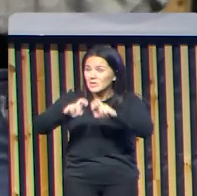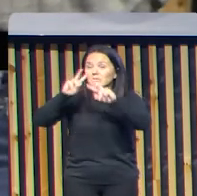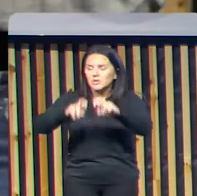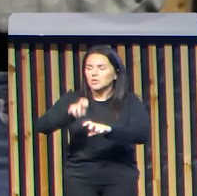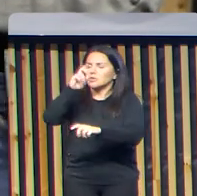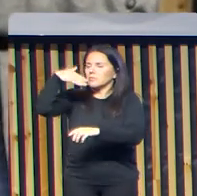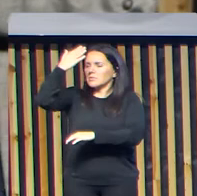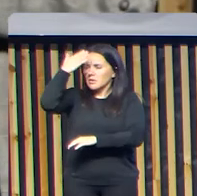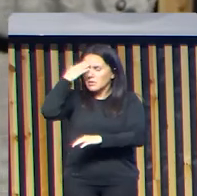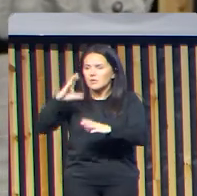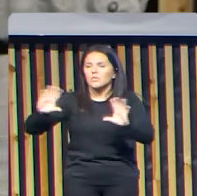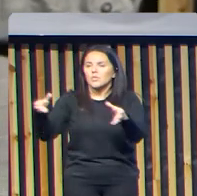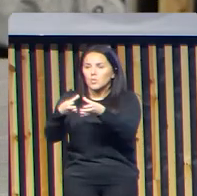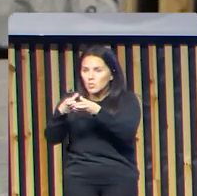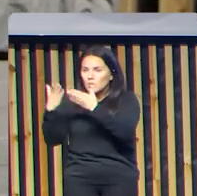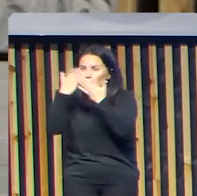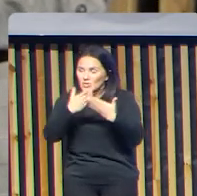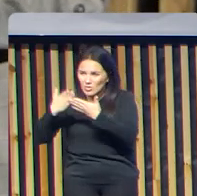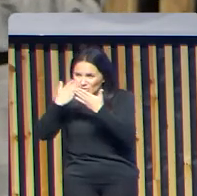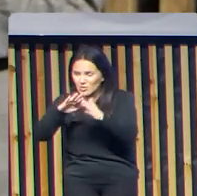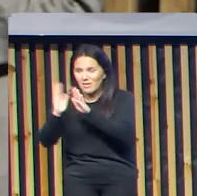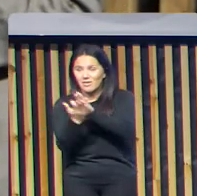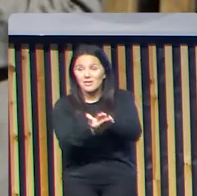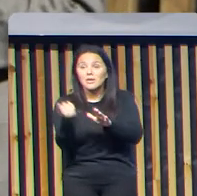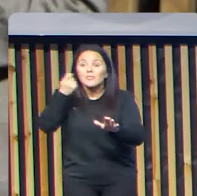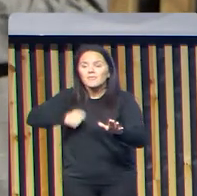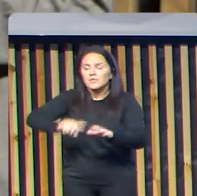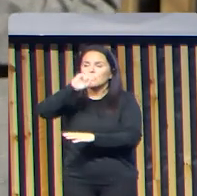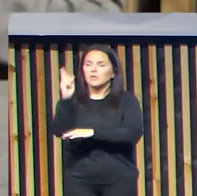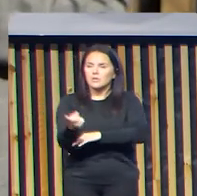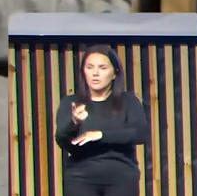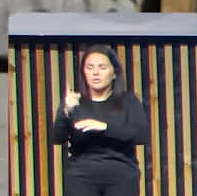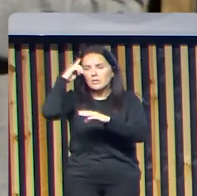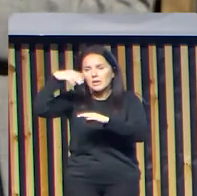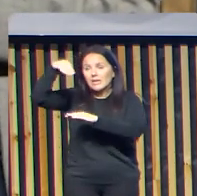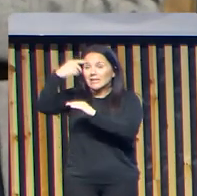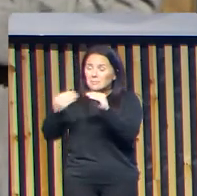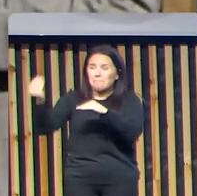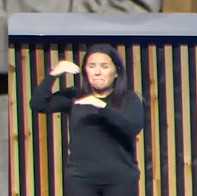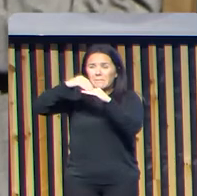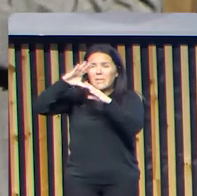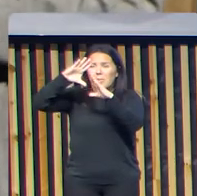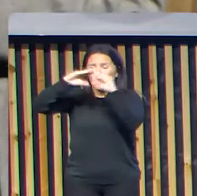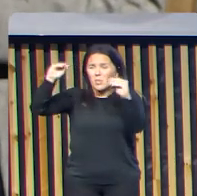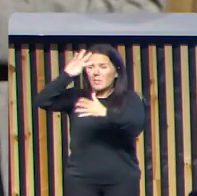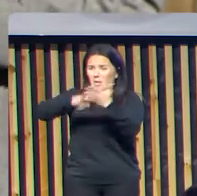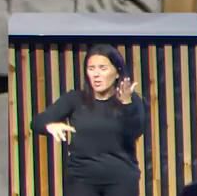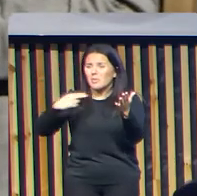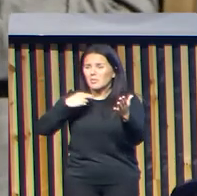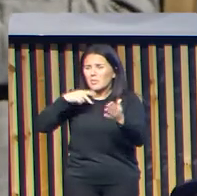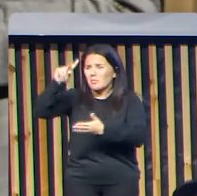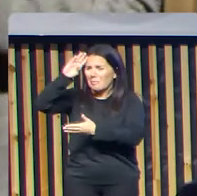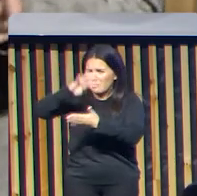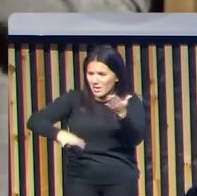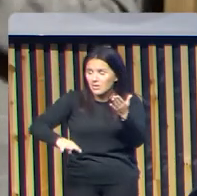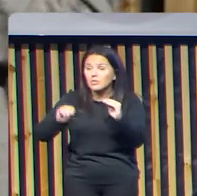principal del grupo de estudios del discurso académico y profesional y directora de la cátedra universitat de Barcelona diputación de Barcelona